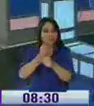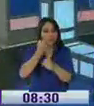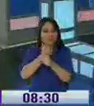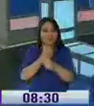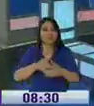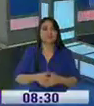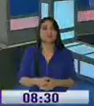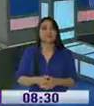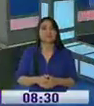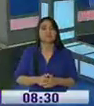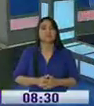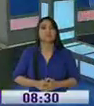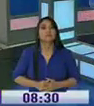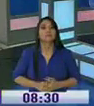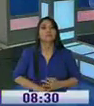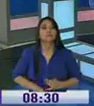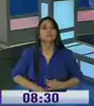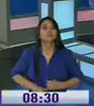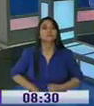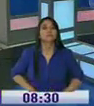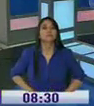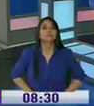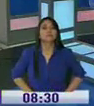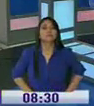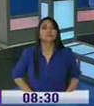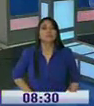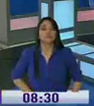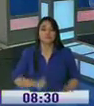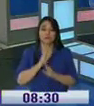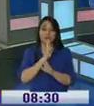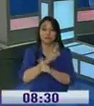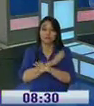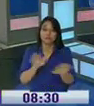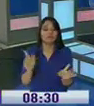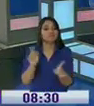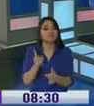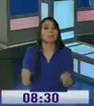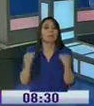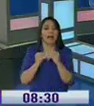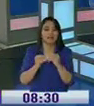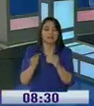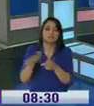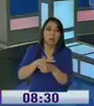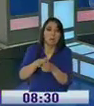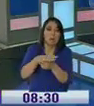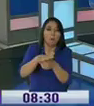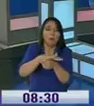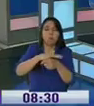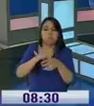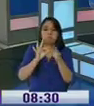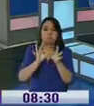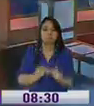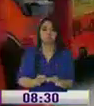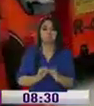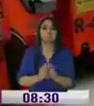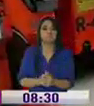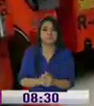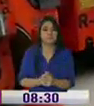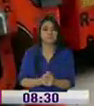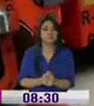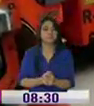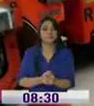que vean, no solamente esa es una de las respuestas, sino que también se ha hecho bacheo y mantenimiento. En esta ocasión, la